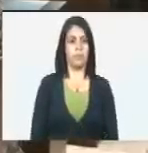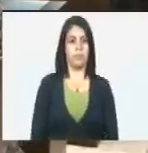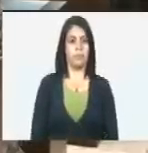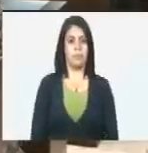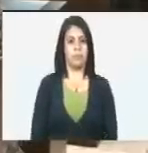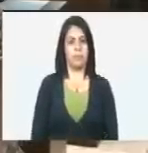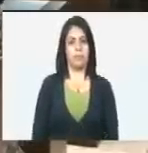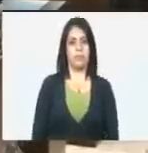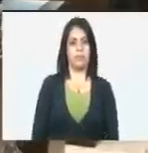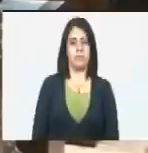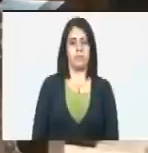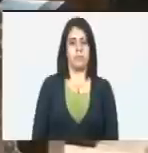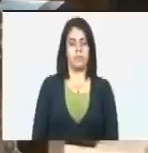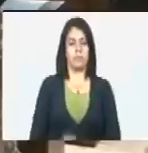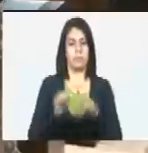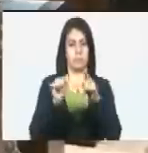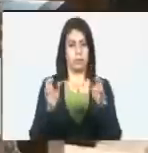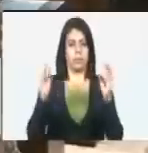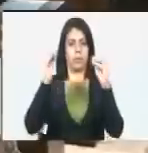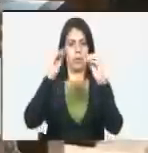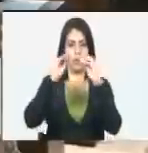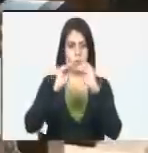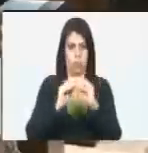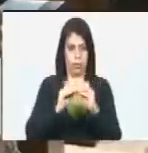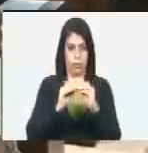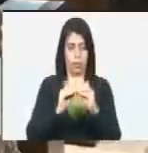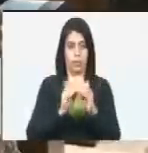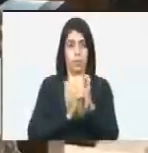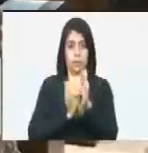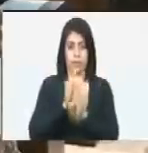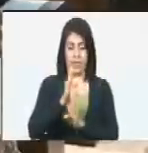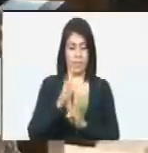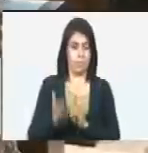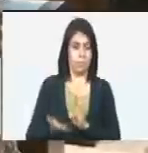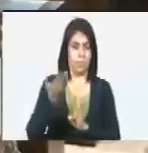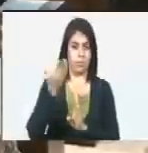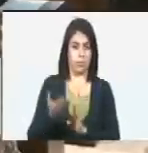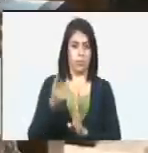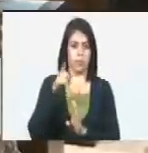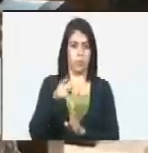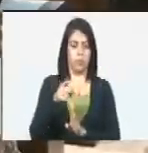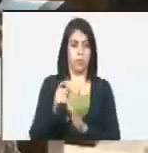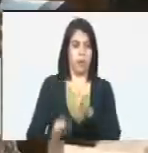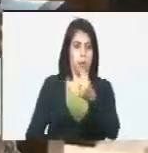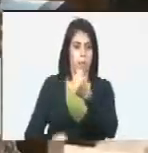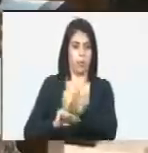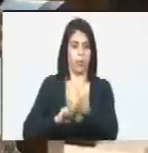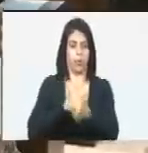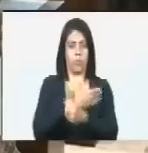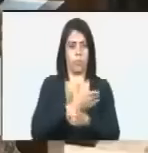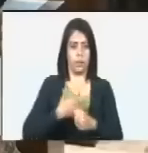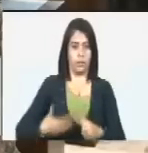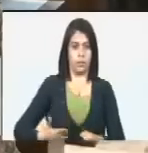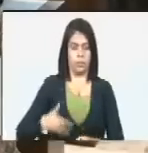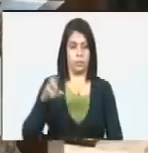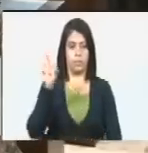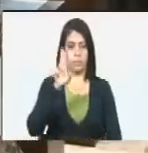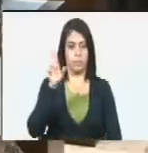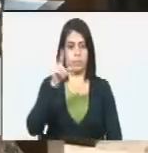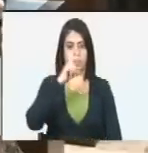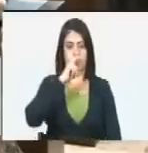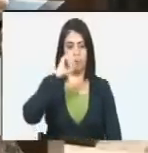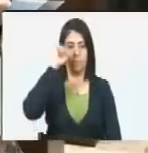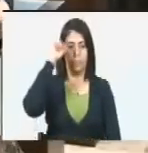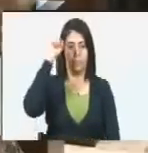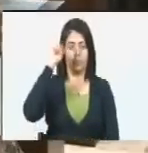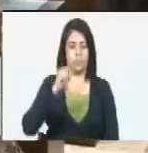que ese acuerdo sea fundamentalmente de respaldo al presidente de la República, Nicolás Maduro